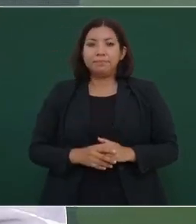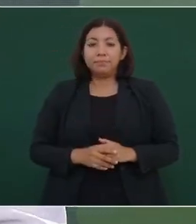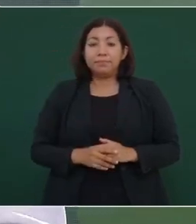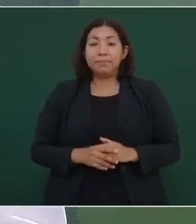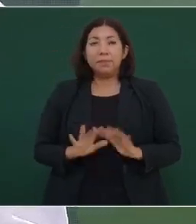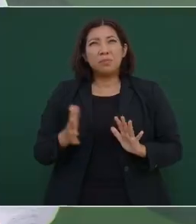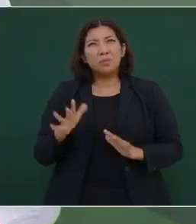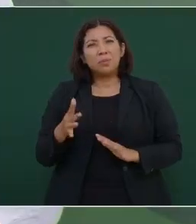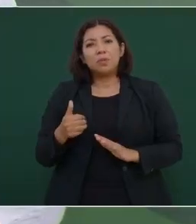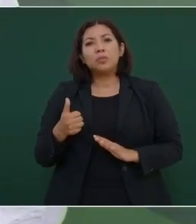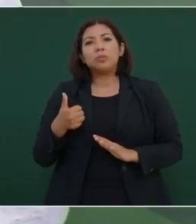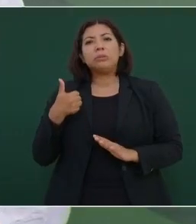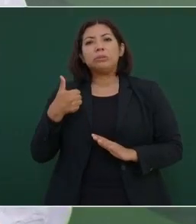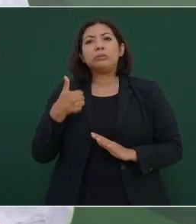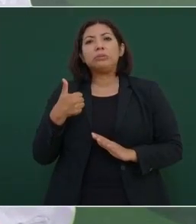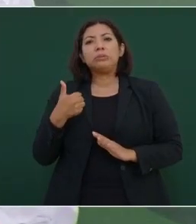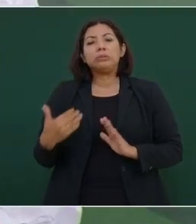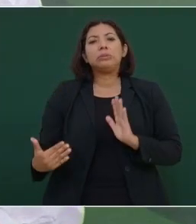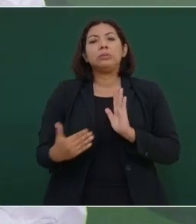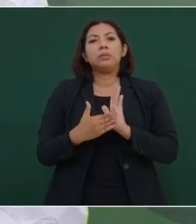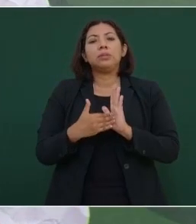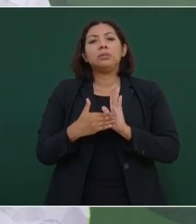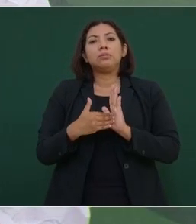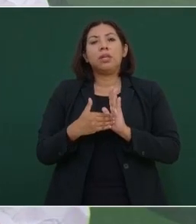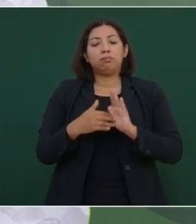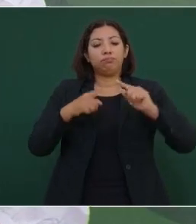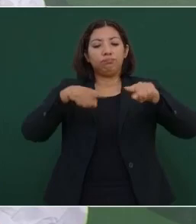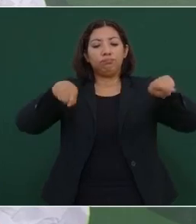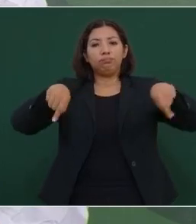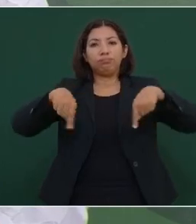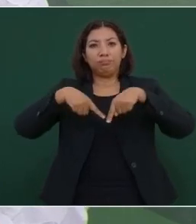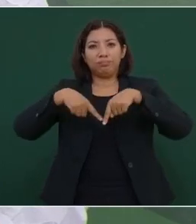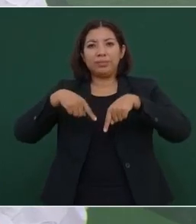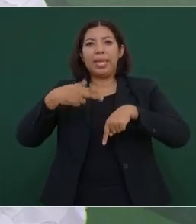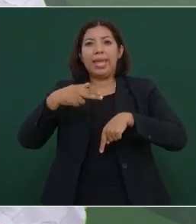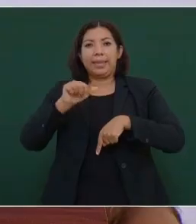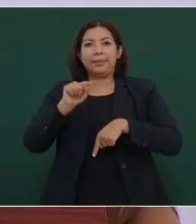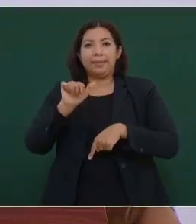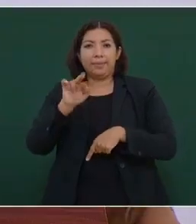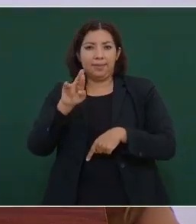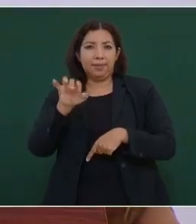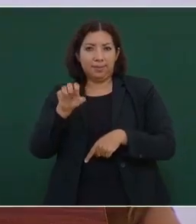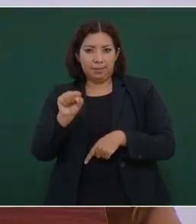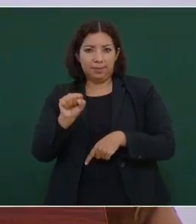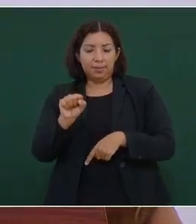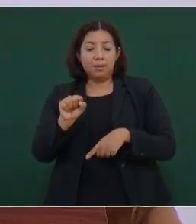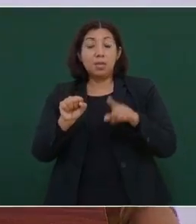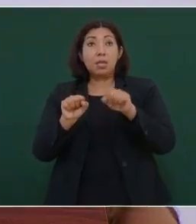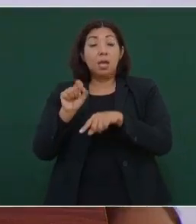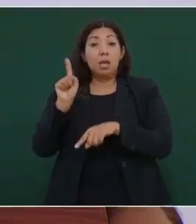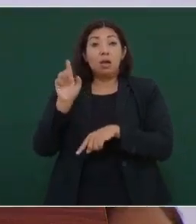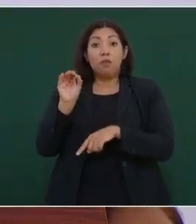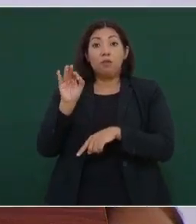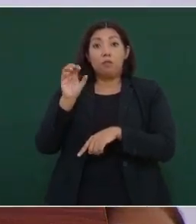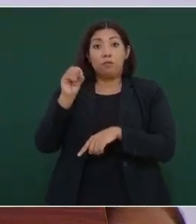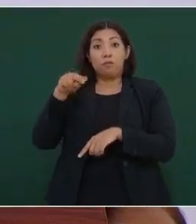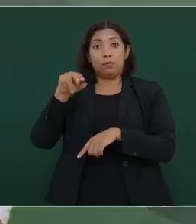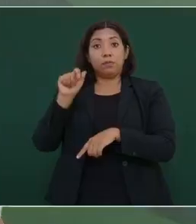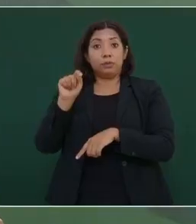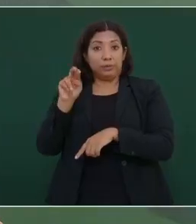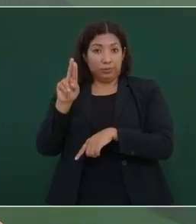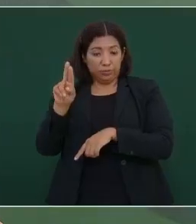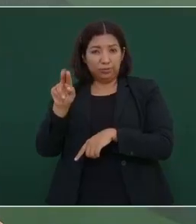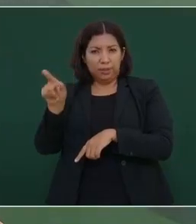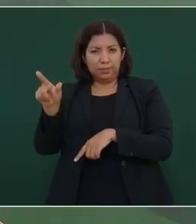16 mil hectáreas de Fonatur en estados turísticos ya se